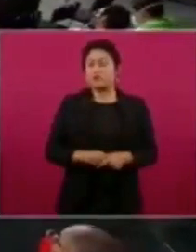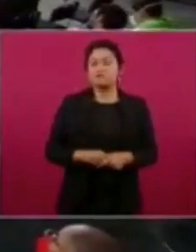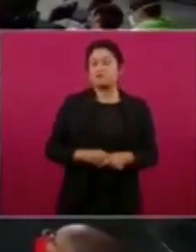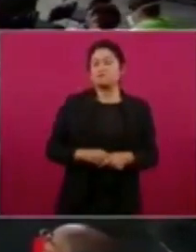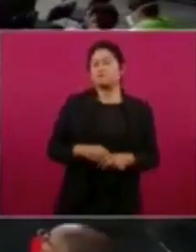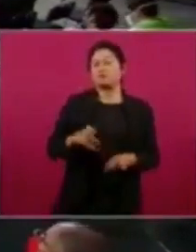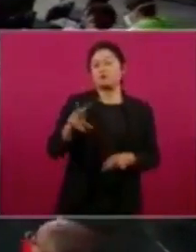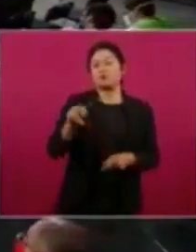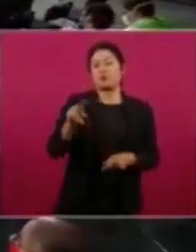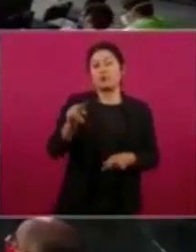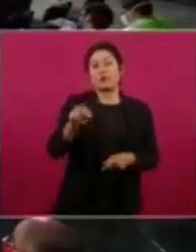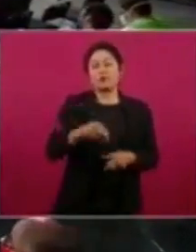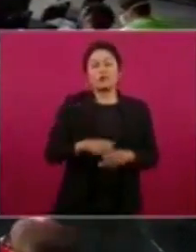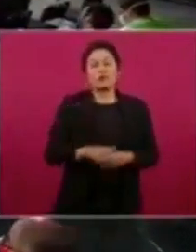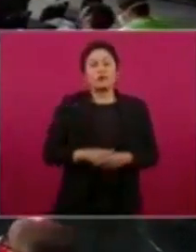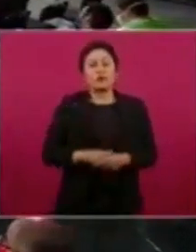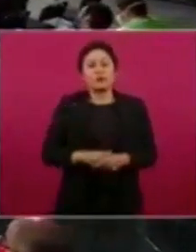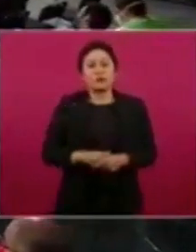No. Pero